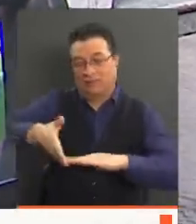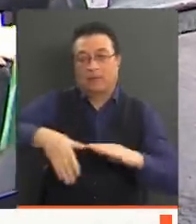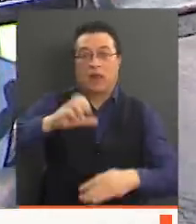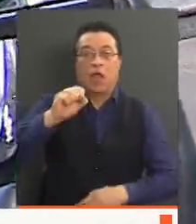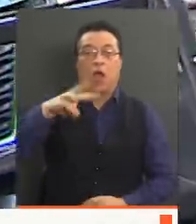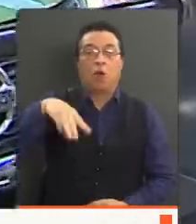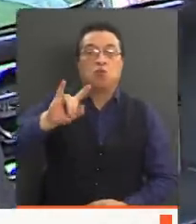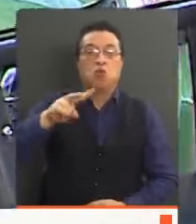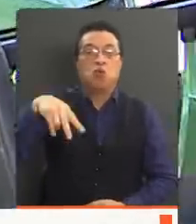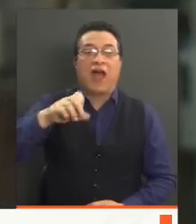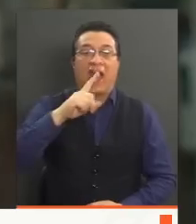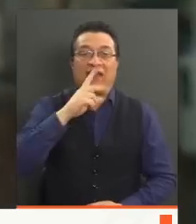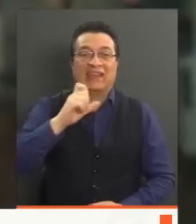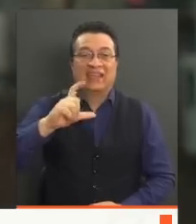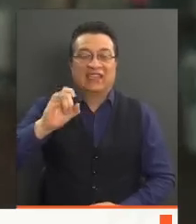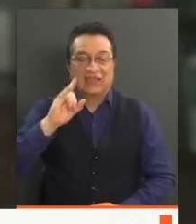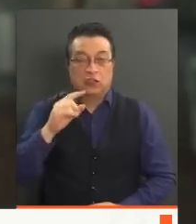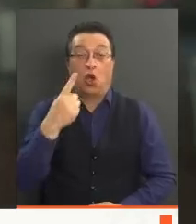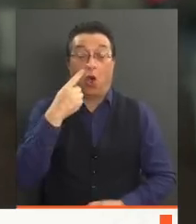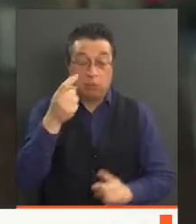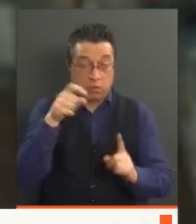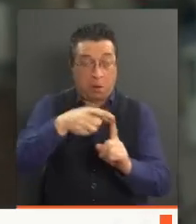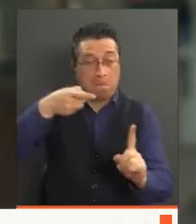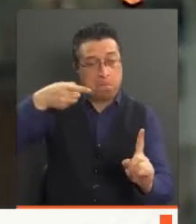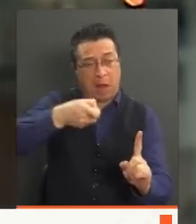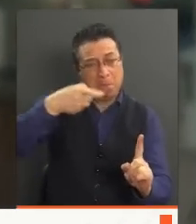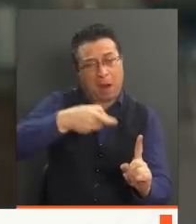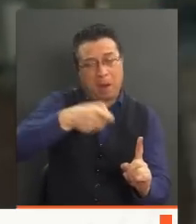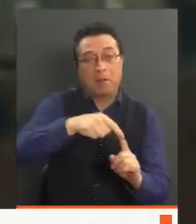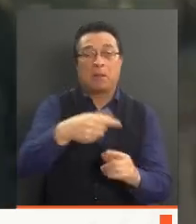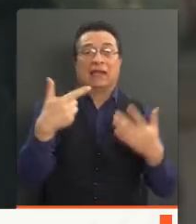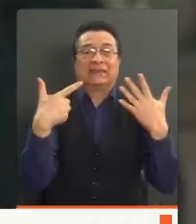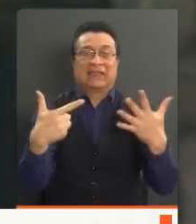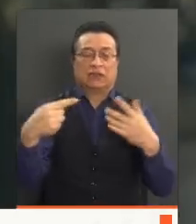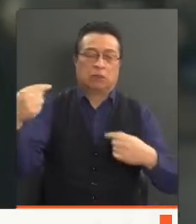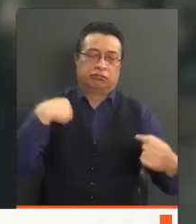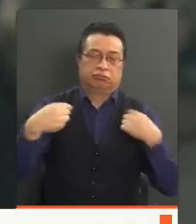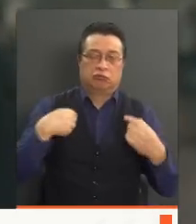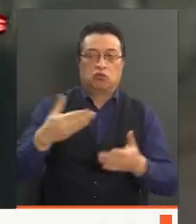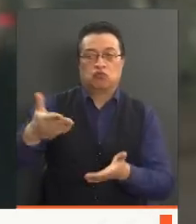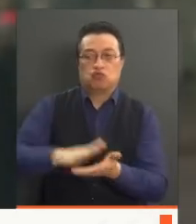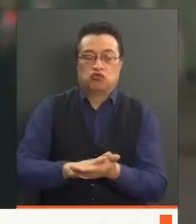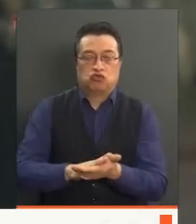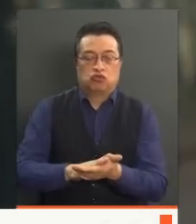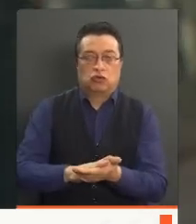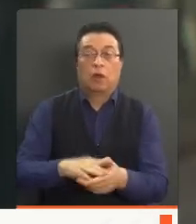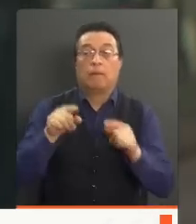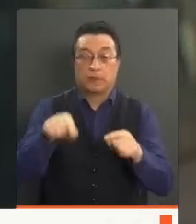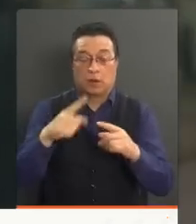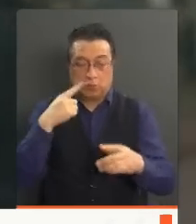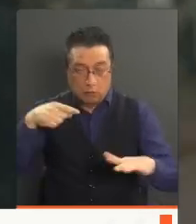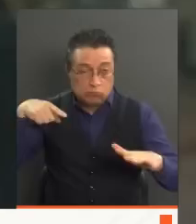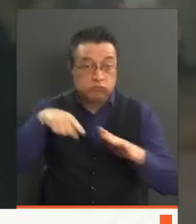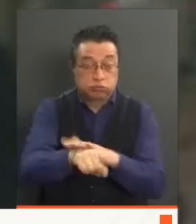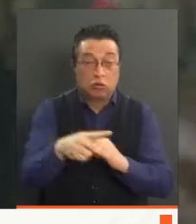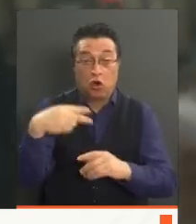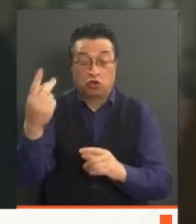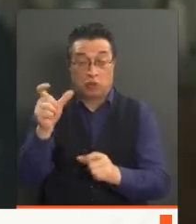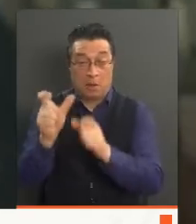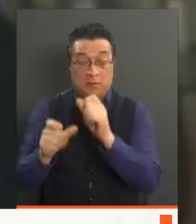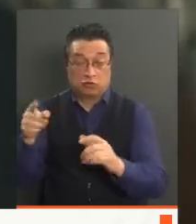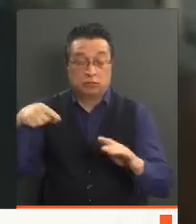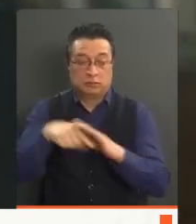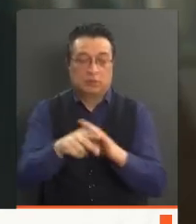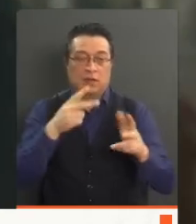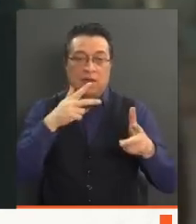de 7 disparos. Esta persona va en el estacionamiento y abordada por esta otra, por estos otros delincuentes, quienes lo